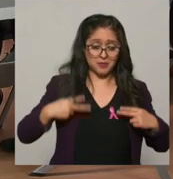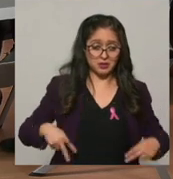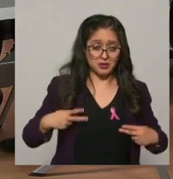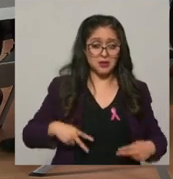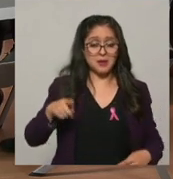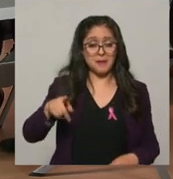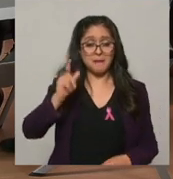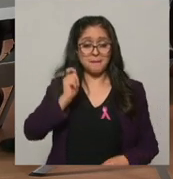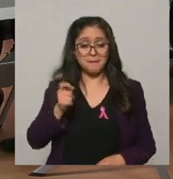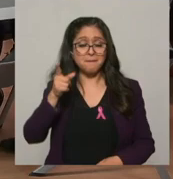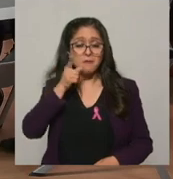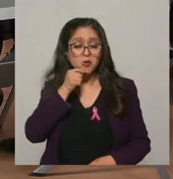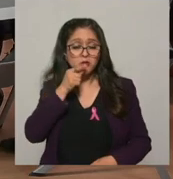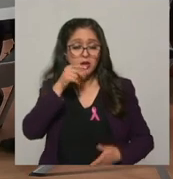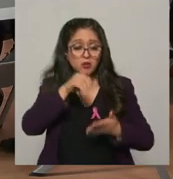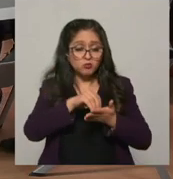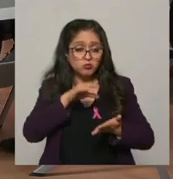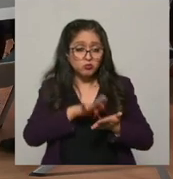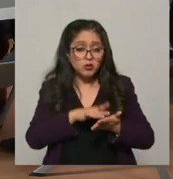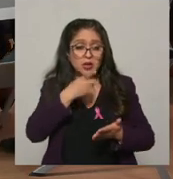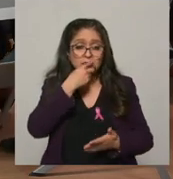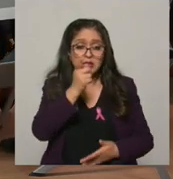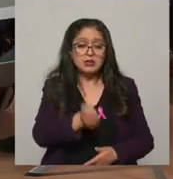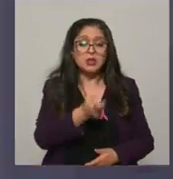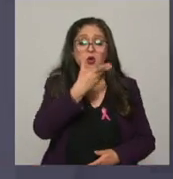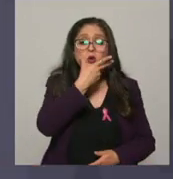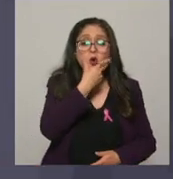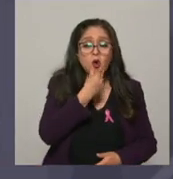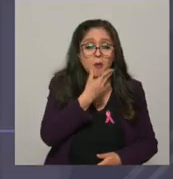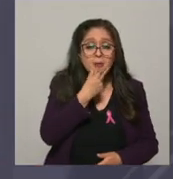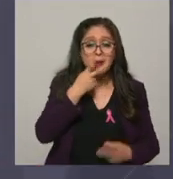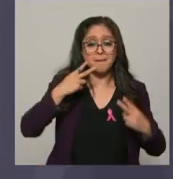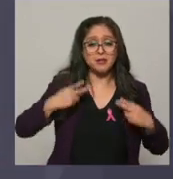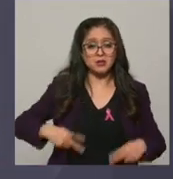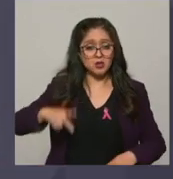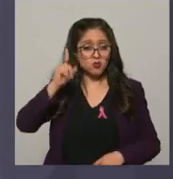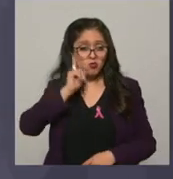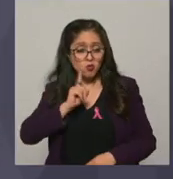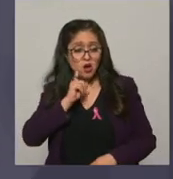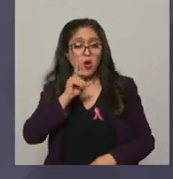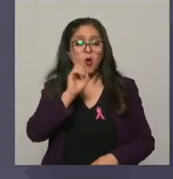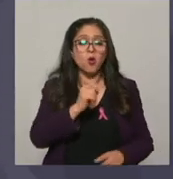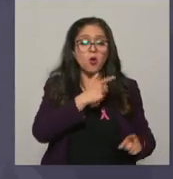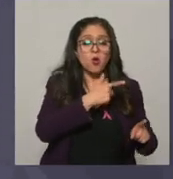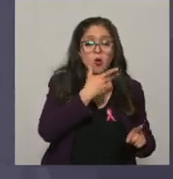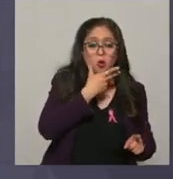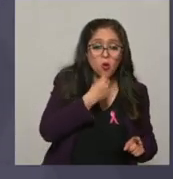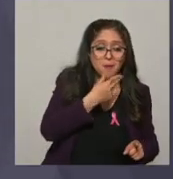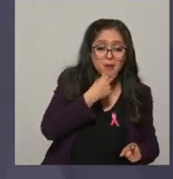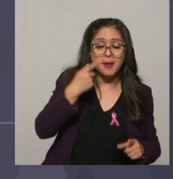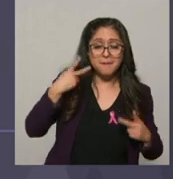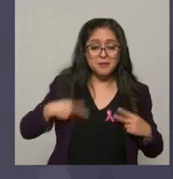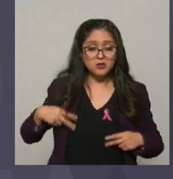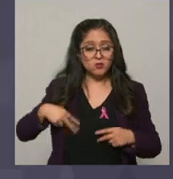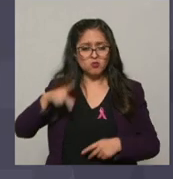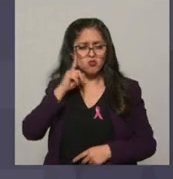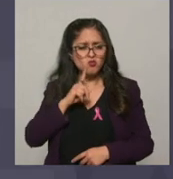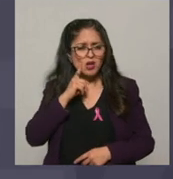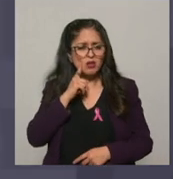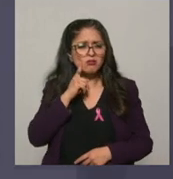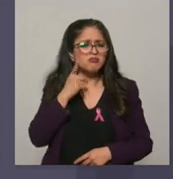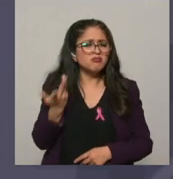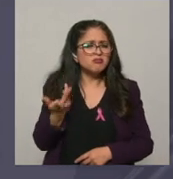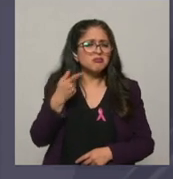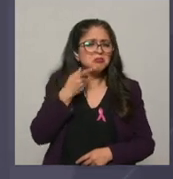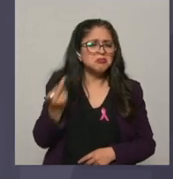policía declara en su declaración, decía que era un hombre vestido de mujer. Exacto. O una persona masculina vestida de mujer. Entonces, ¿cómo sabía que